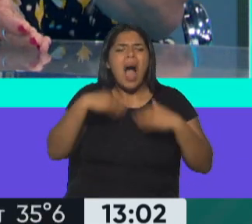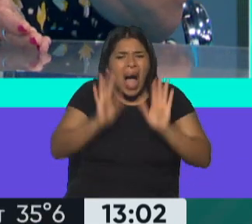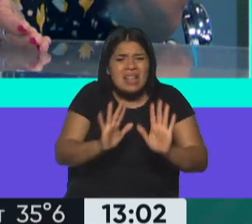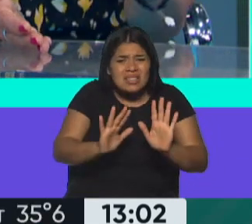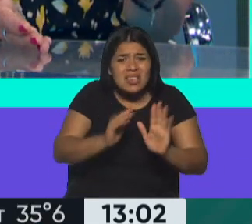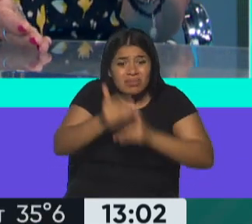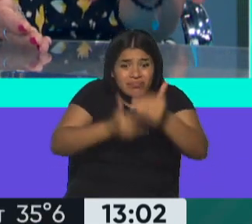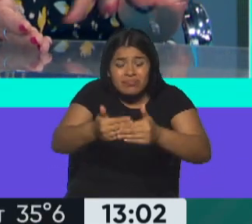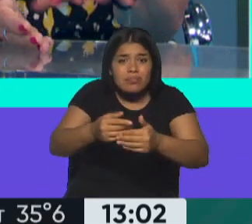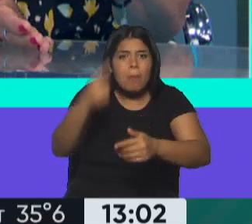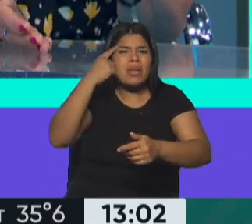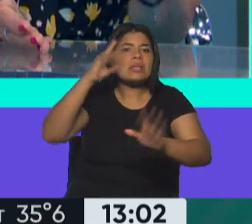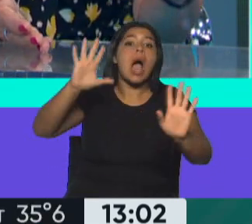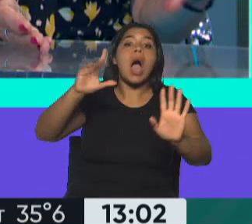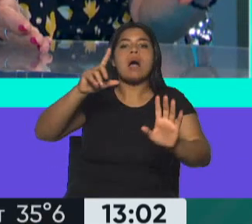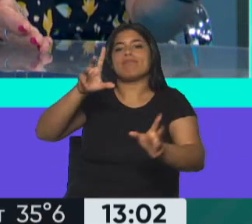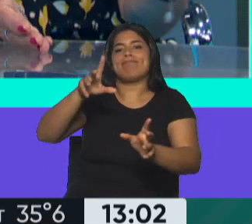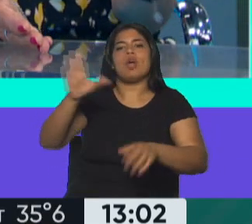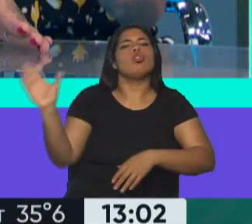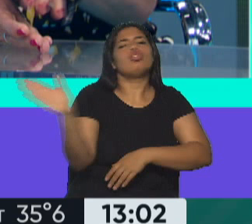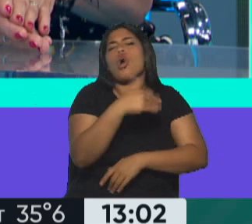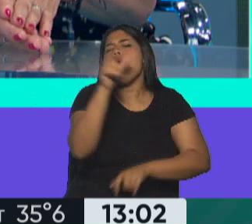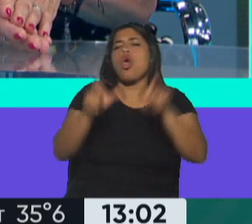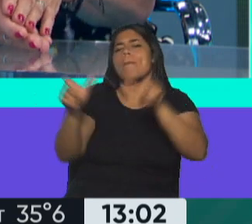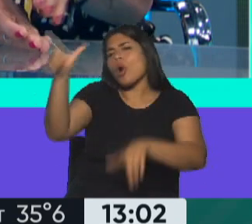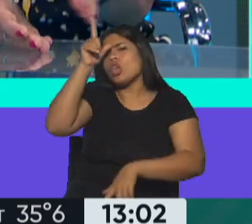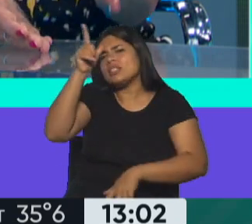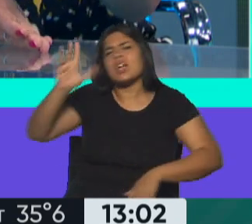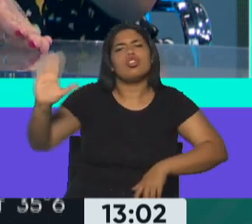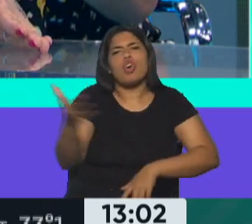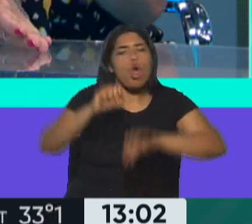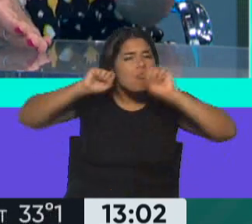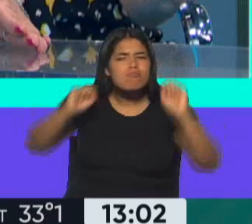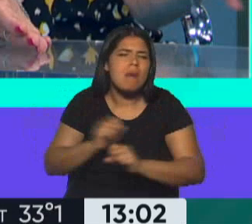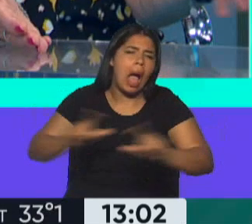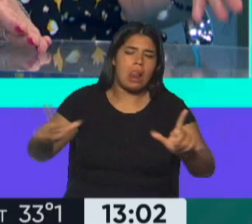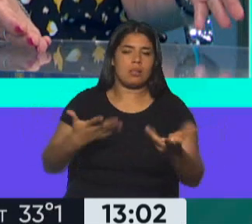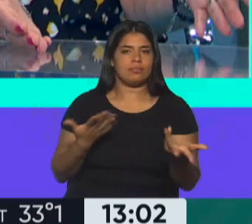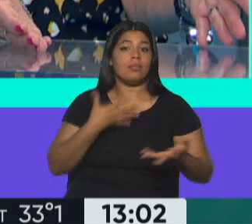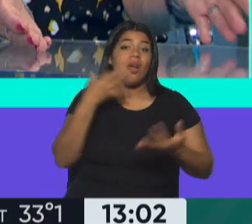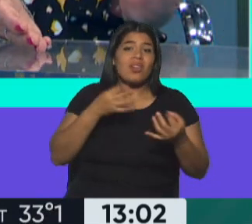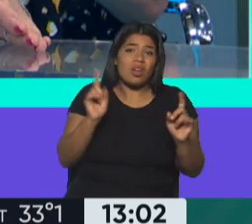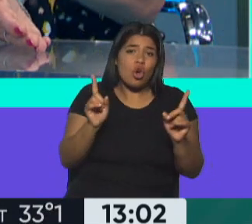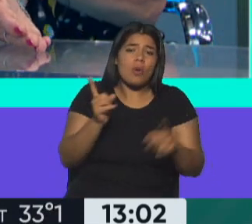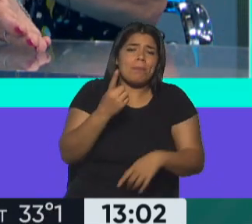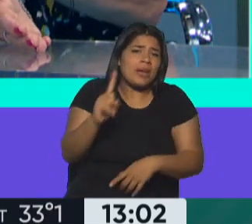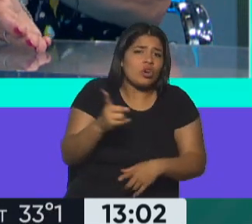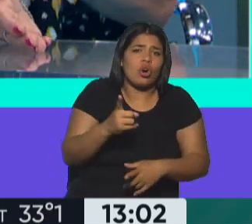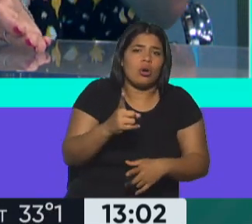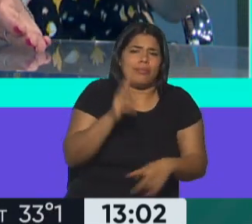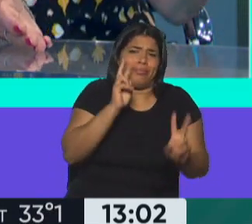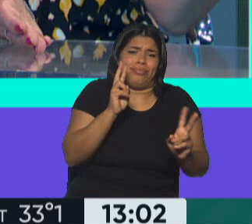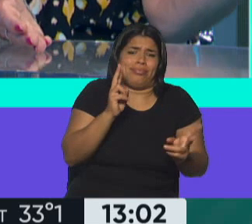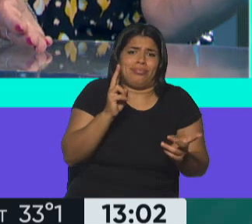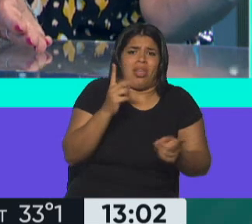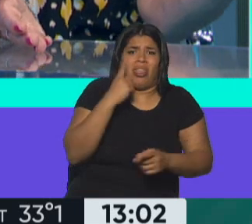siempre decimos no los ponemos a todos en el mismo lugar de malos pero resulta que en pocos días tenemos 9 ayer